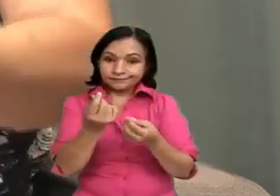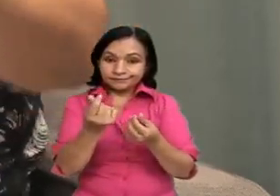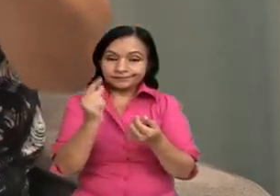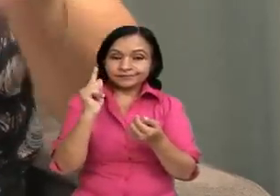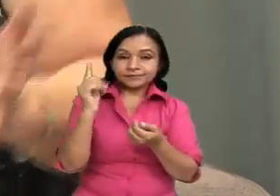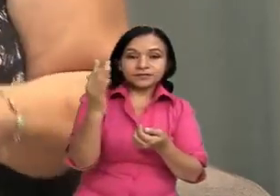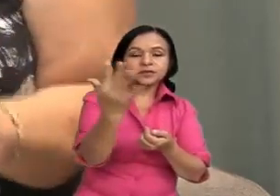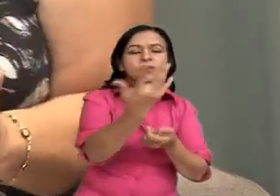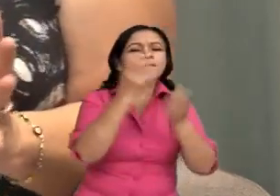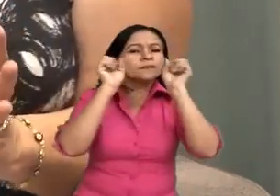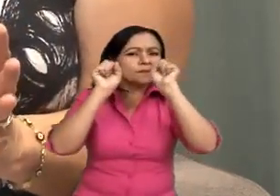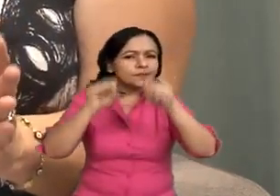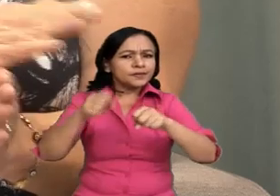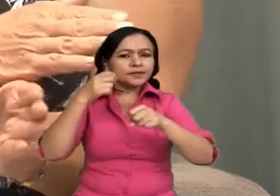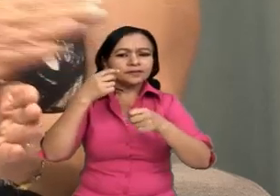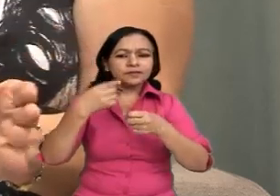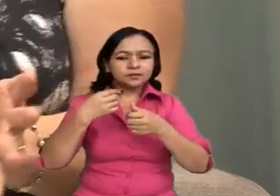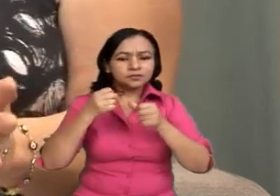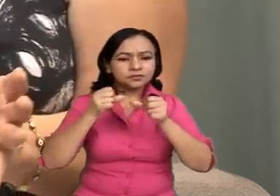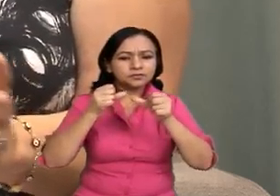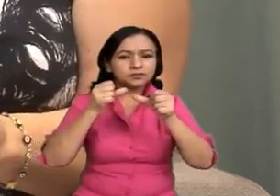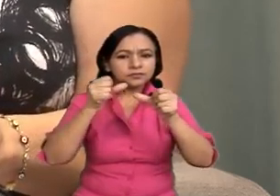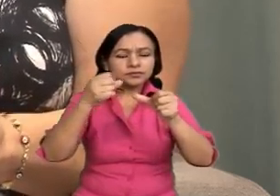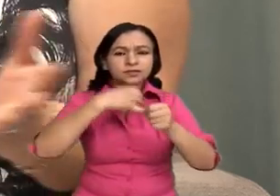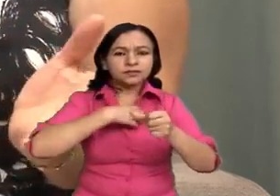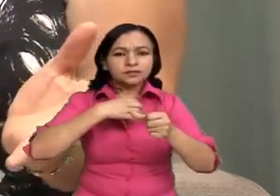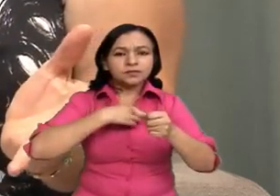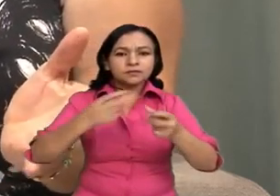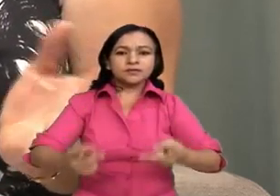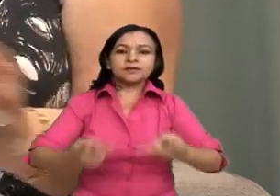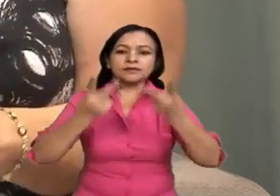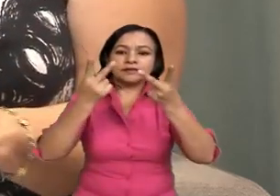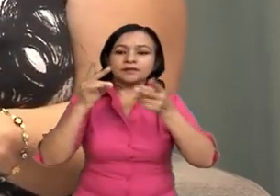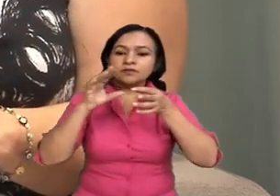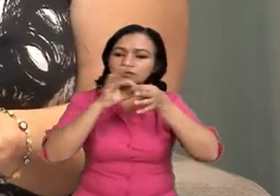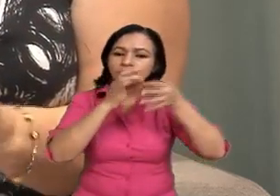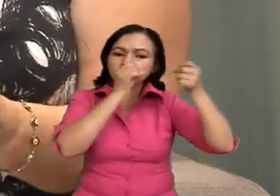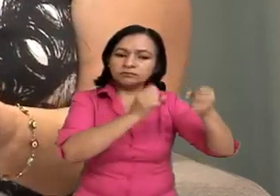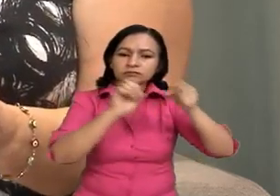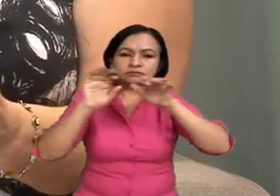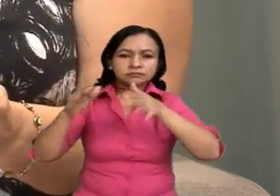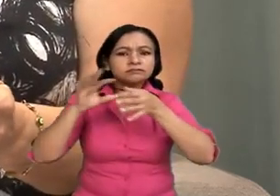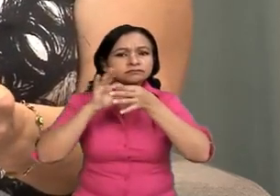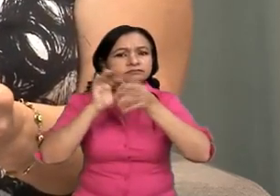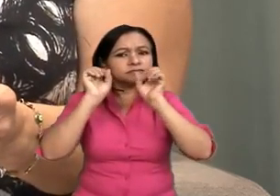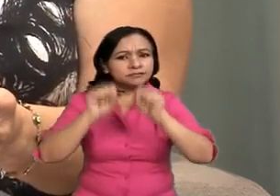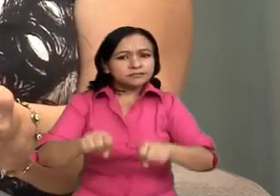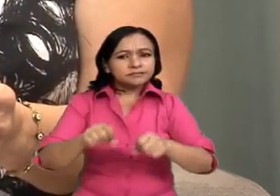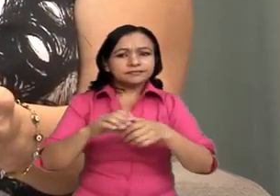nosotros podemos ir desarrollando en nuestro propio camino, lo podemos hacer juntos. pero no con la visión